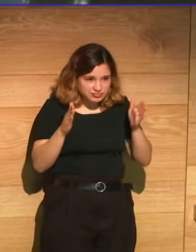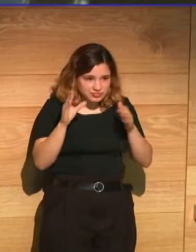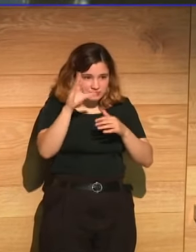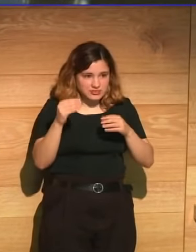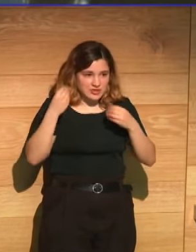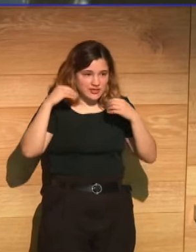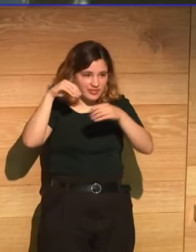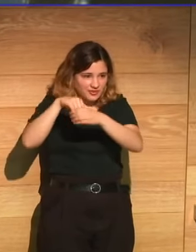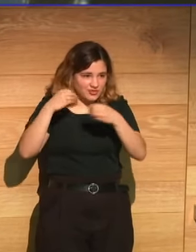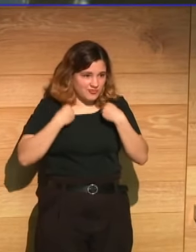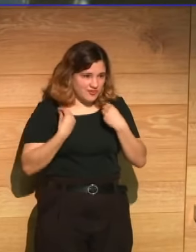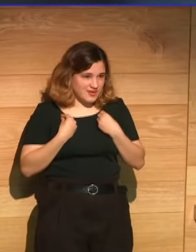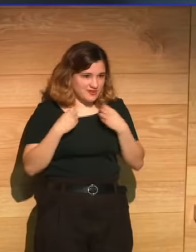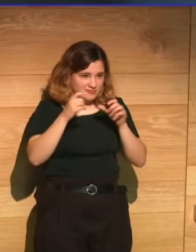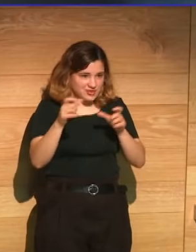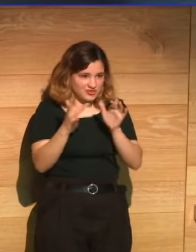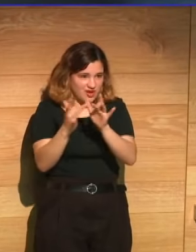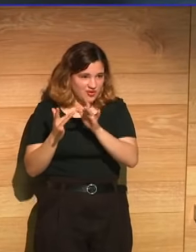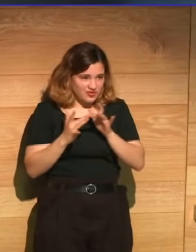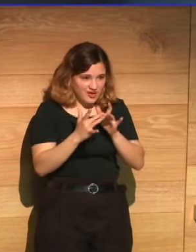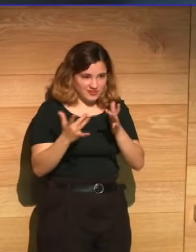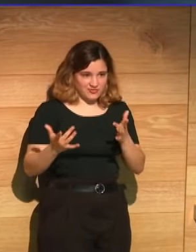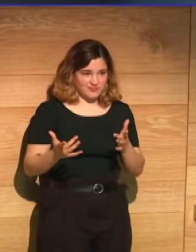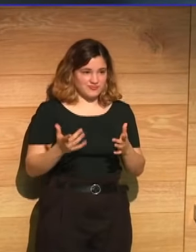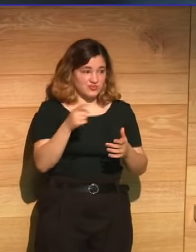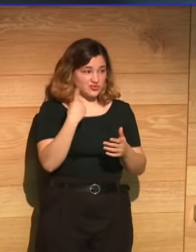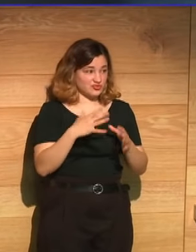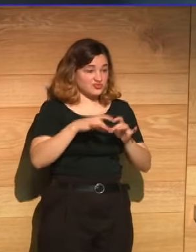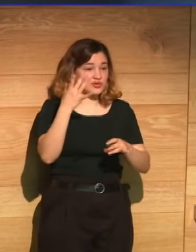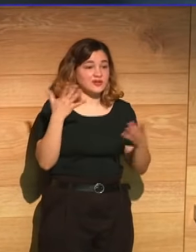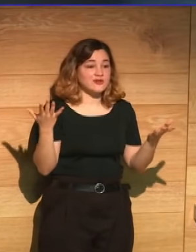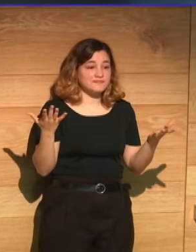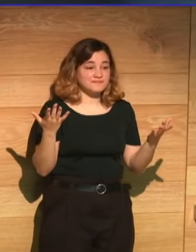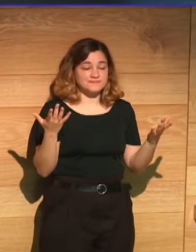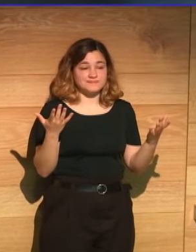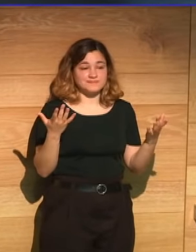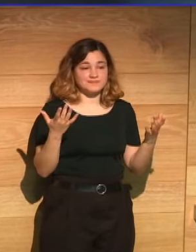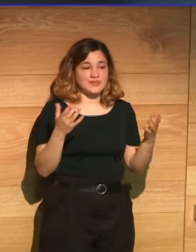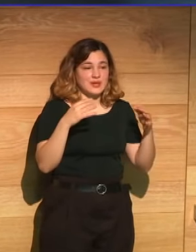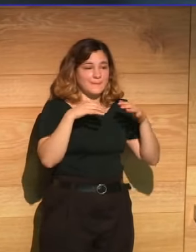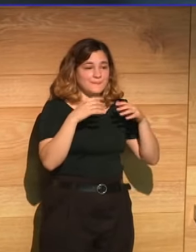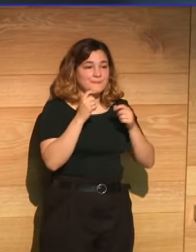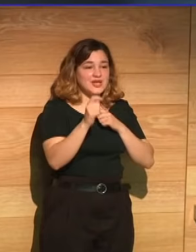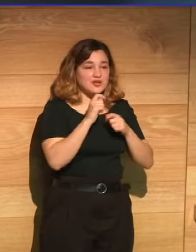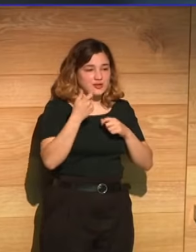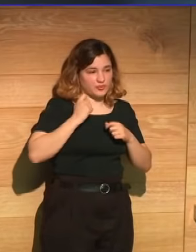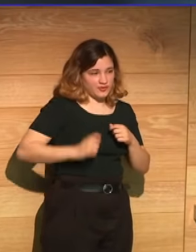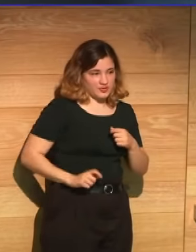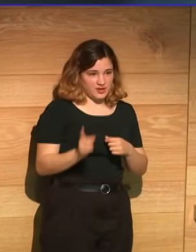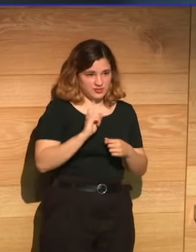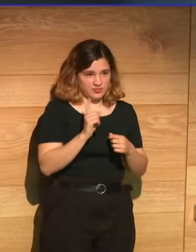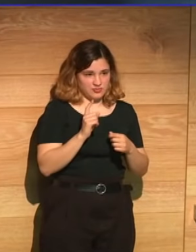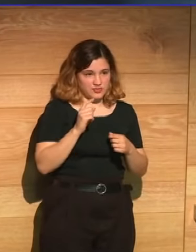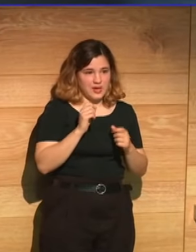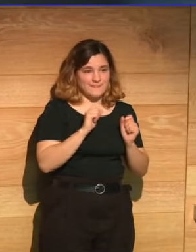africana, para entrar en contacto con las personas. Nosotros tenemos la suerte de tener toda una red de periodistas no profesionales, que son los